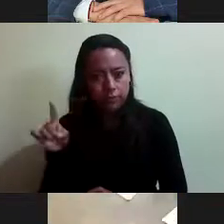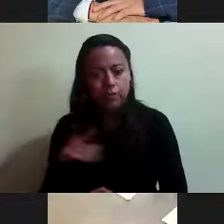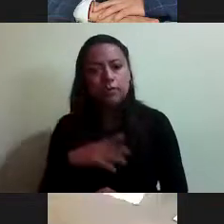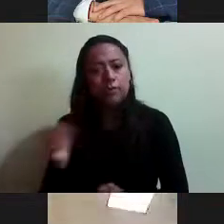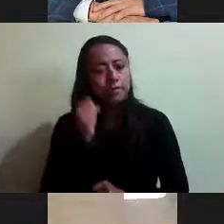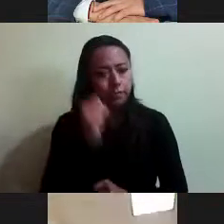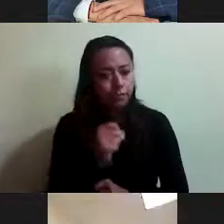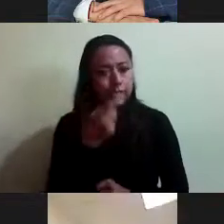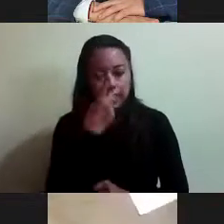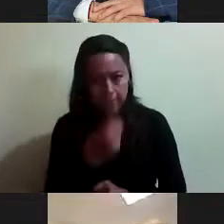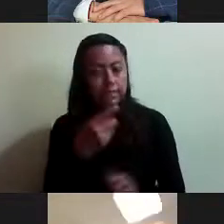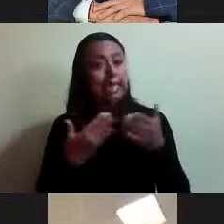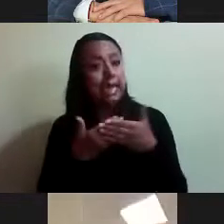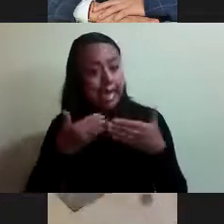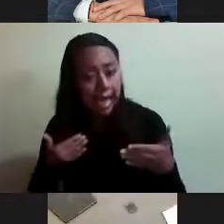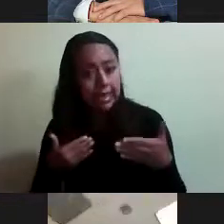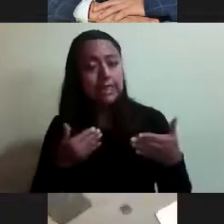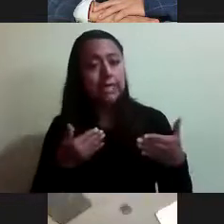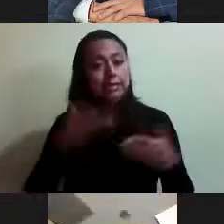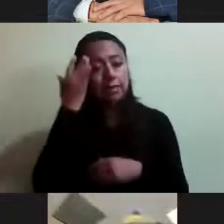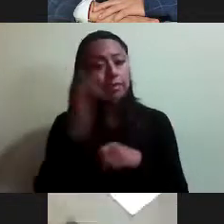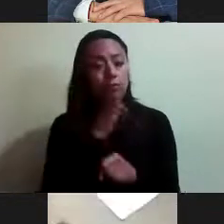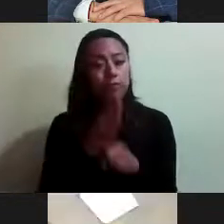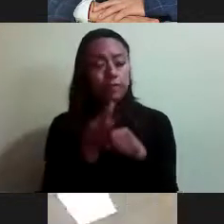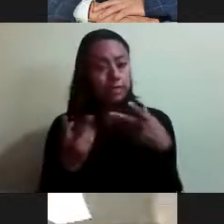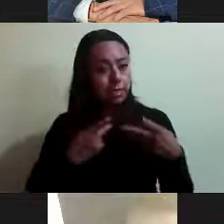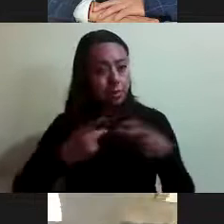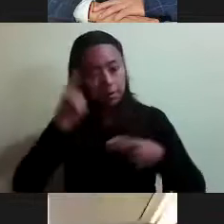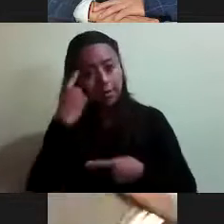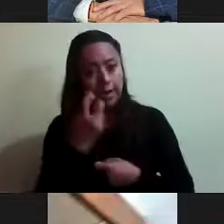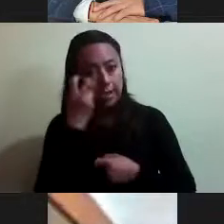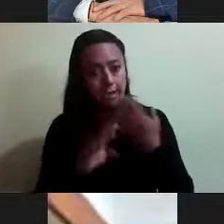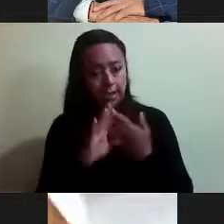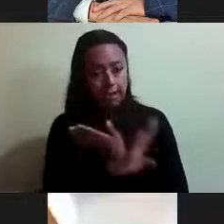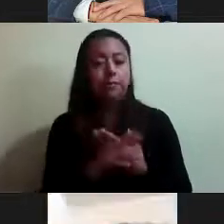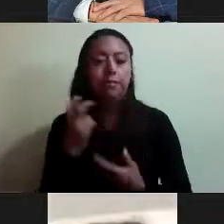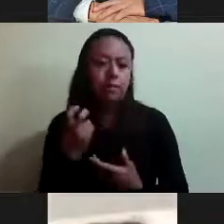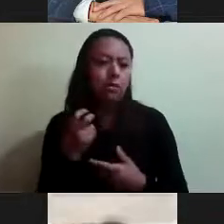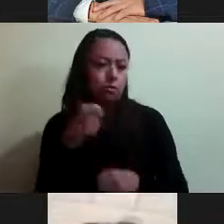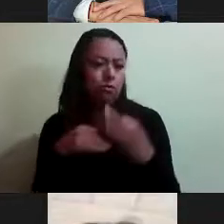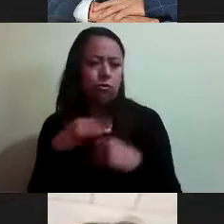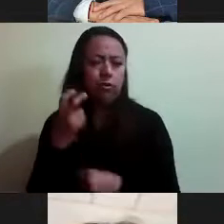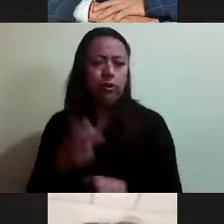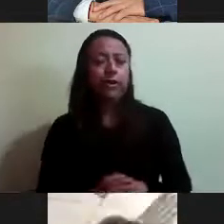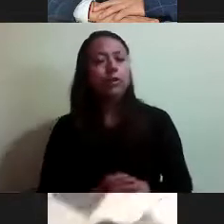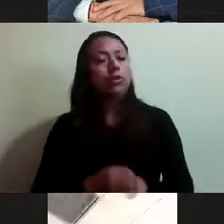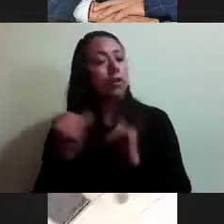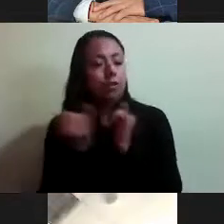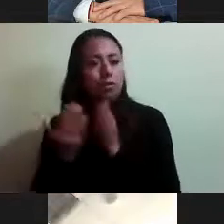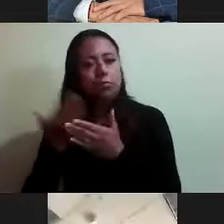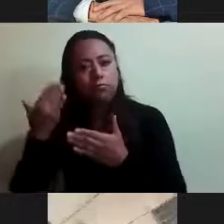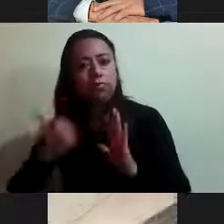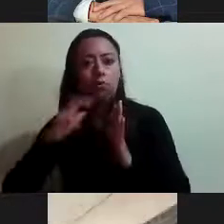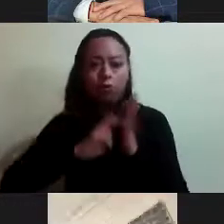condiciones de presión, y yo creo que eso es lo que tendremos que hacer todos juntos. Coincidimos en eso, hacia atrás corregir, poner